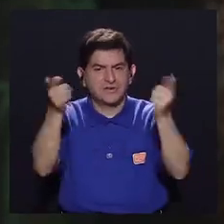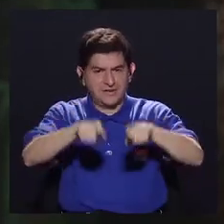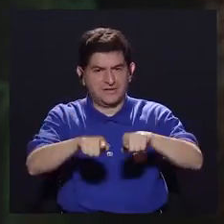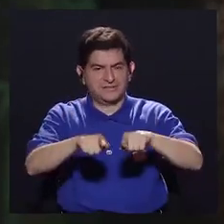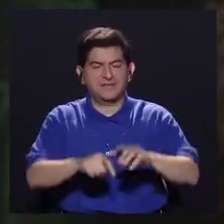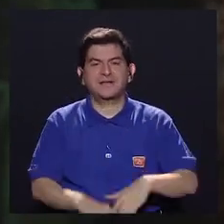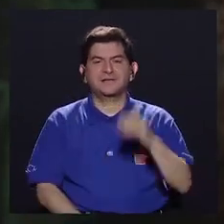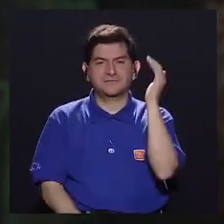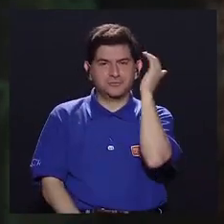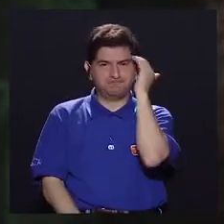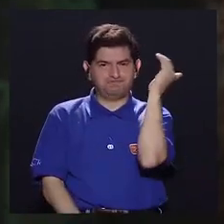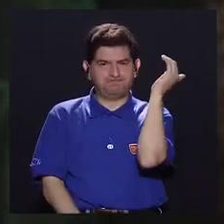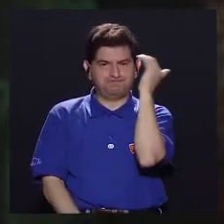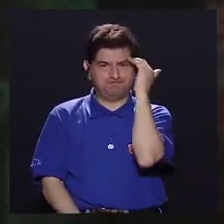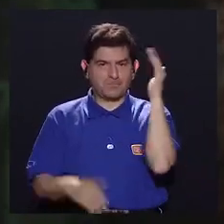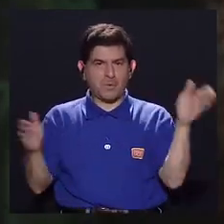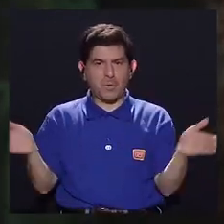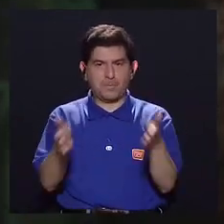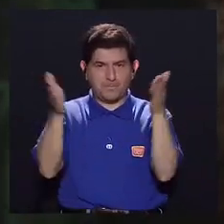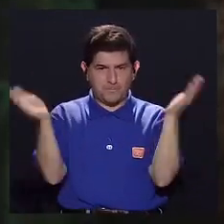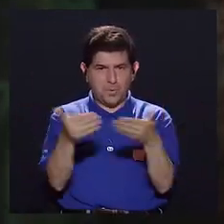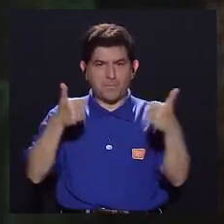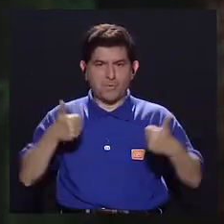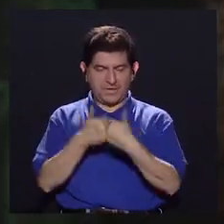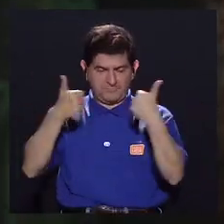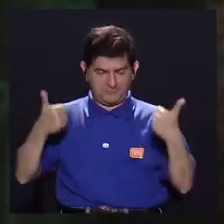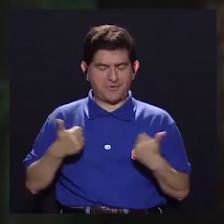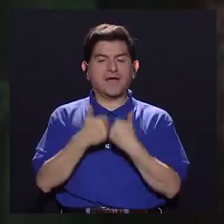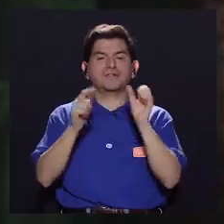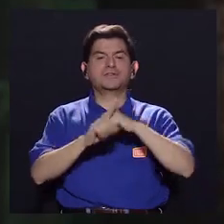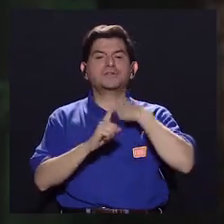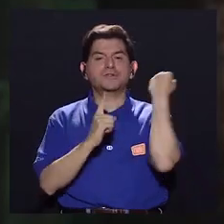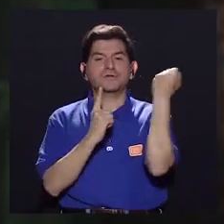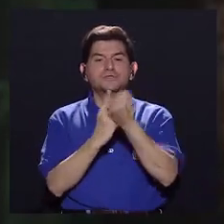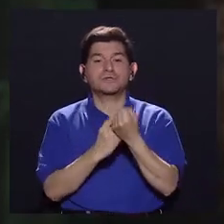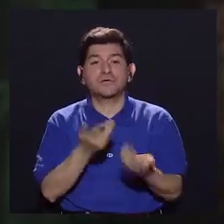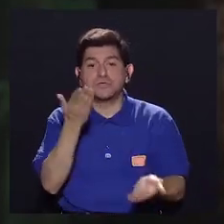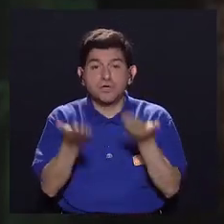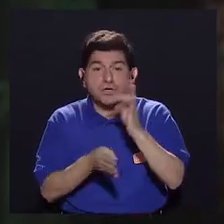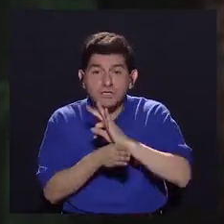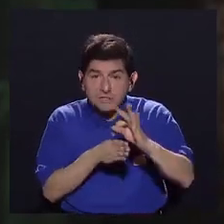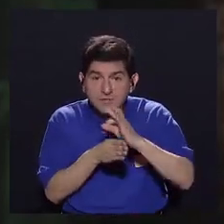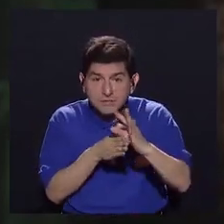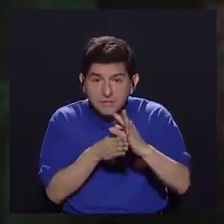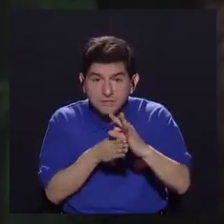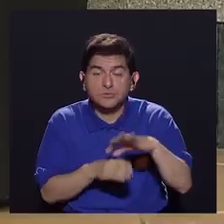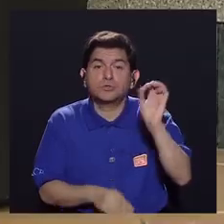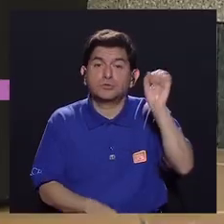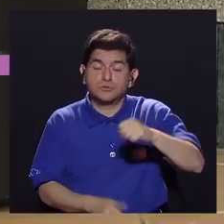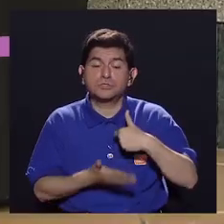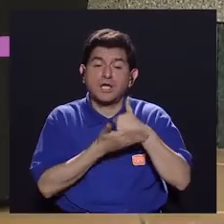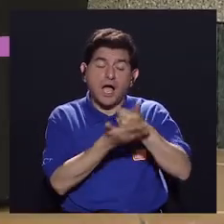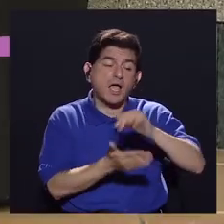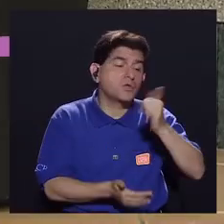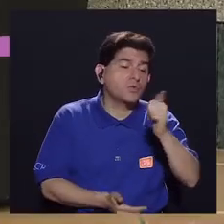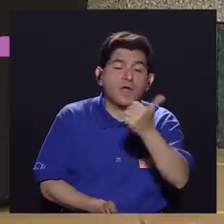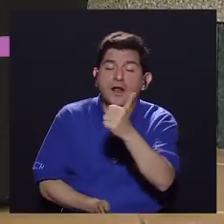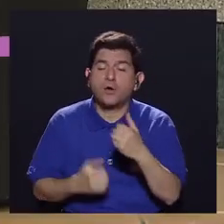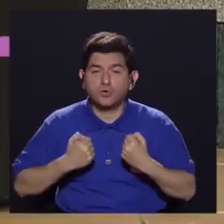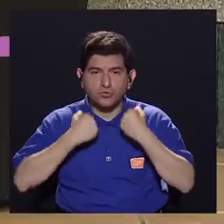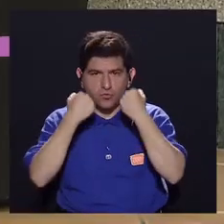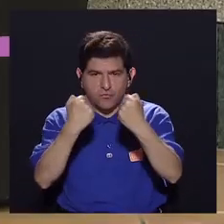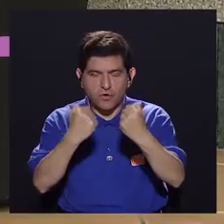una atención, digamos, en términos cognitivos de promoverles más retos, una situación más compleja. Puede ser hasta terapéutico.